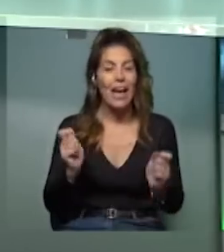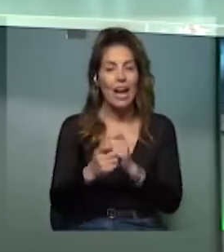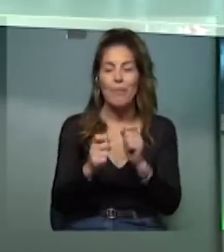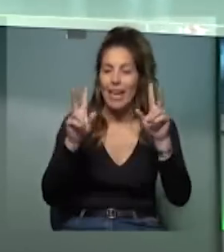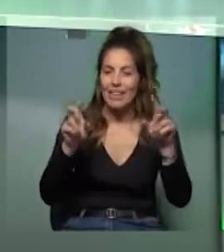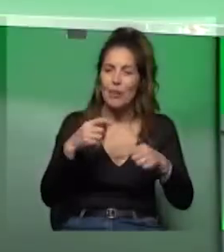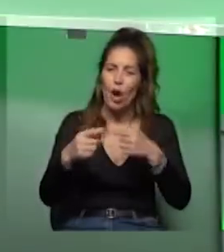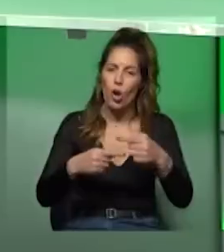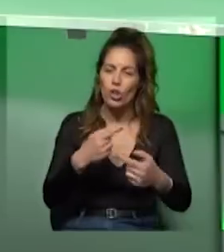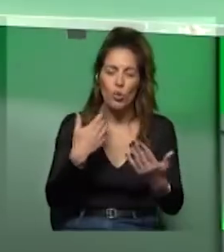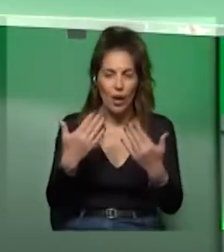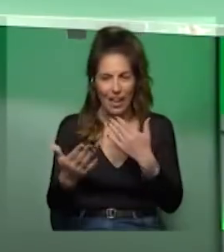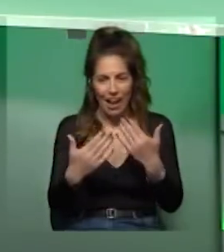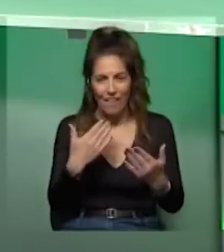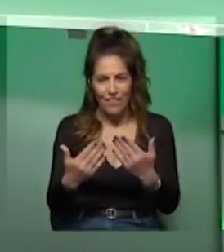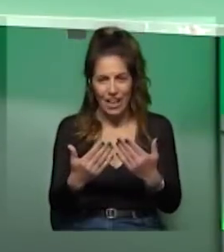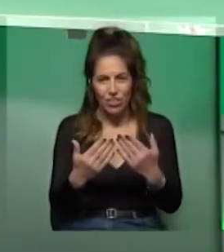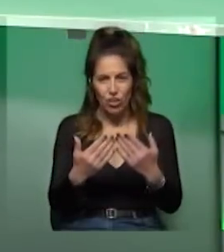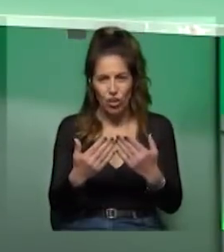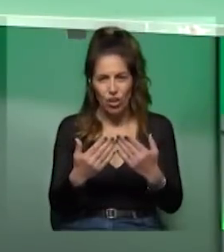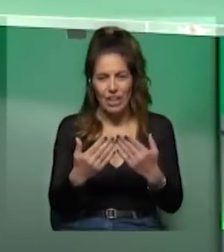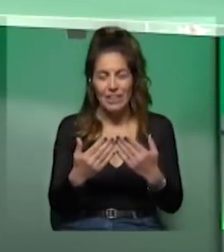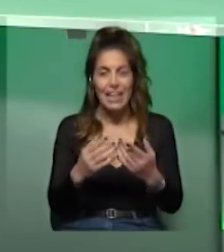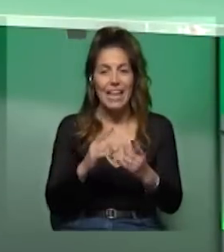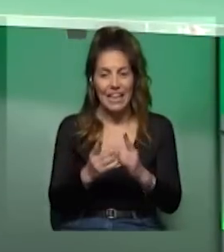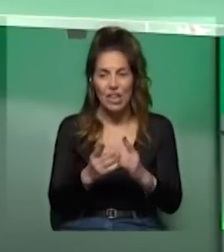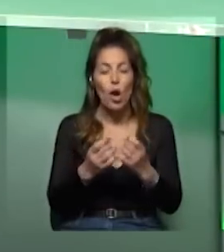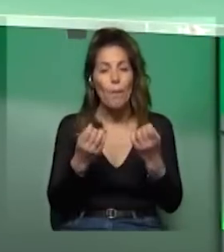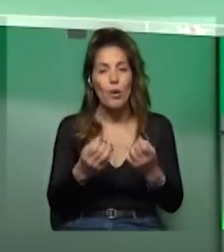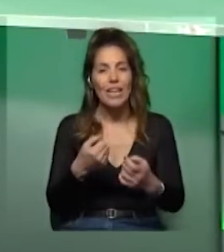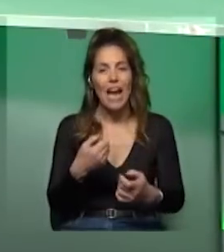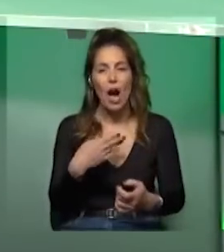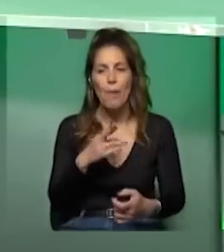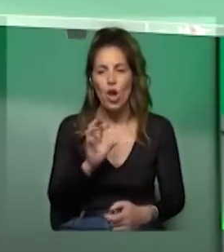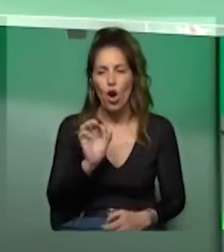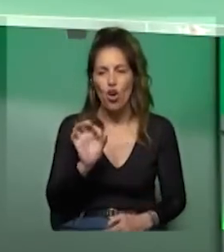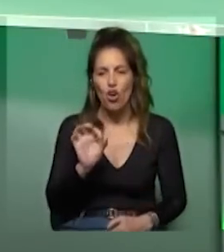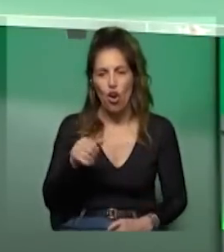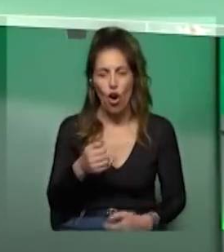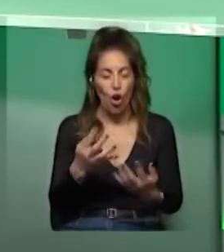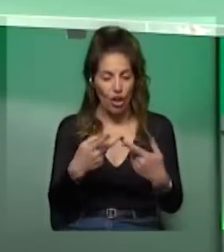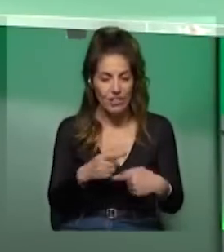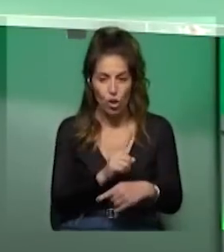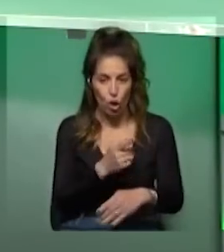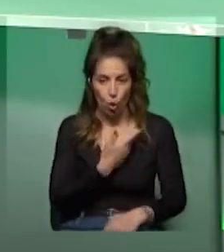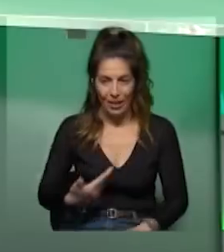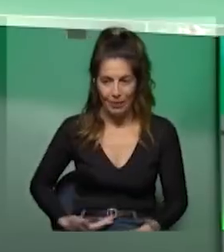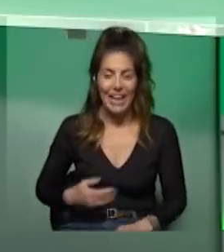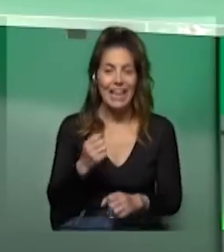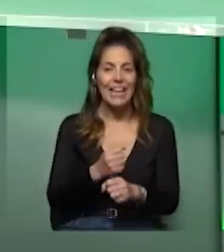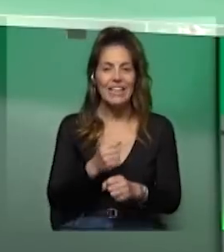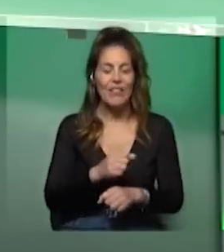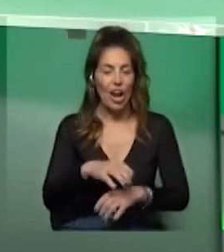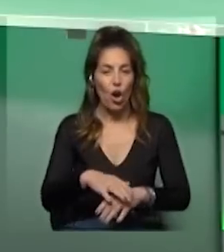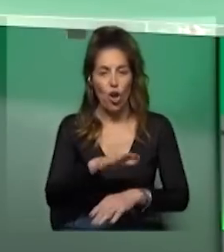vamos a continuar hablando de alguna manera de la agenda legislativa porque la abrojo la organización no gubernamental que trabaja con infancias adolescencias y